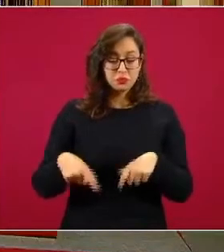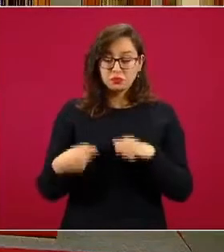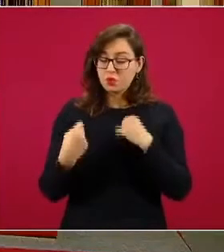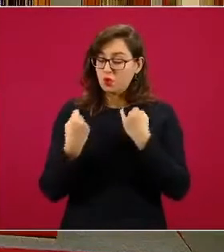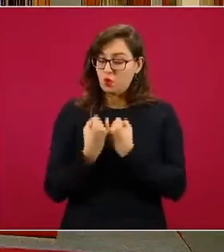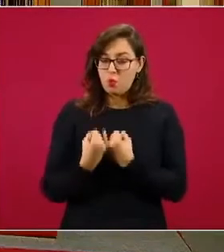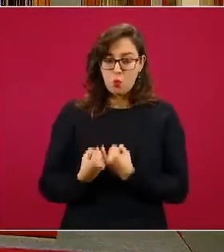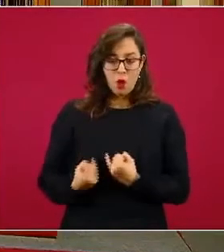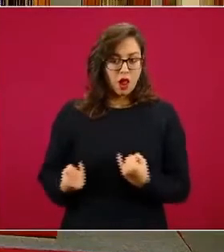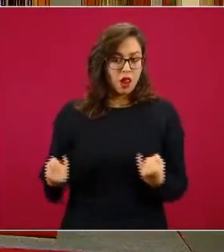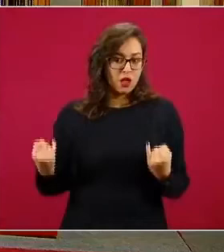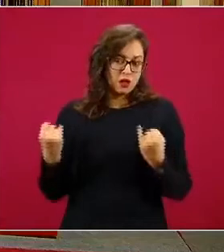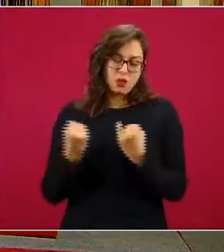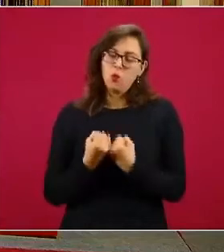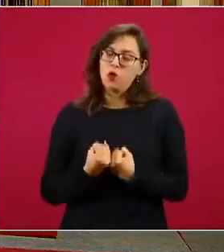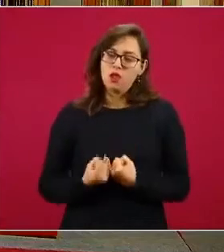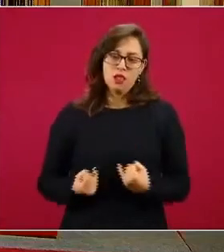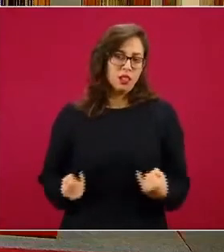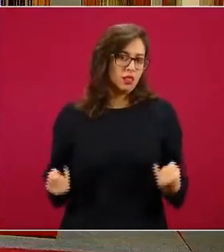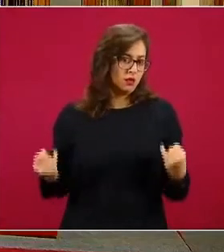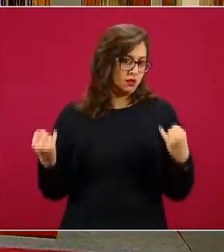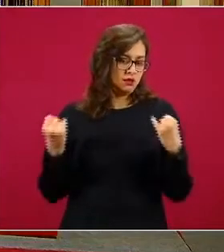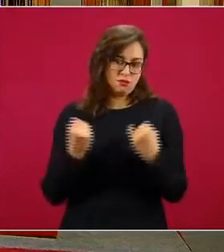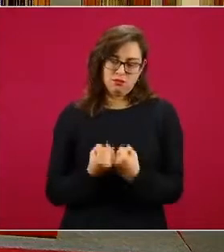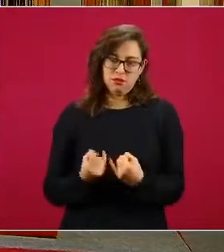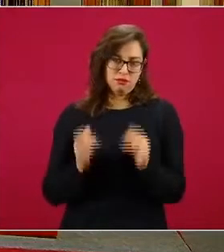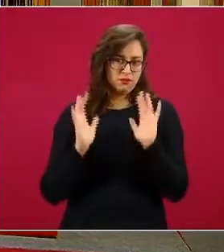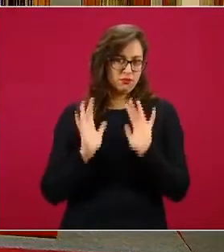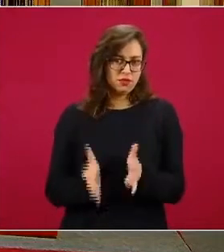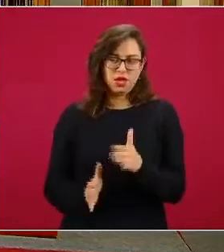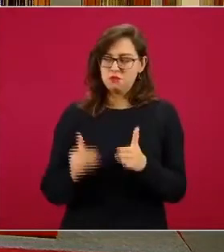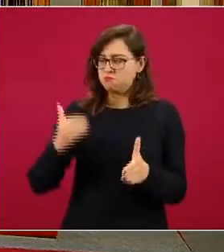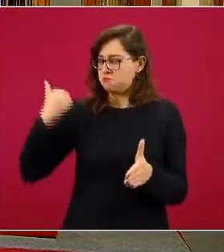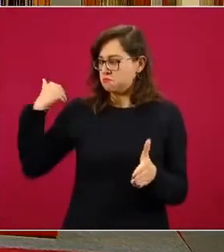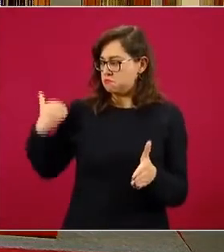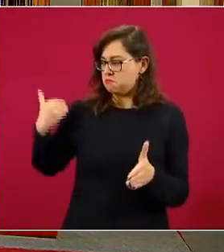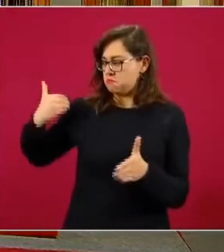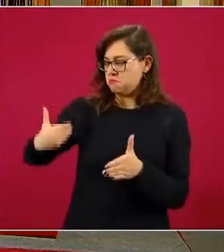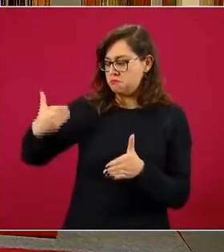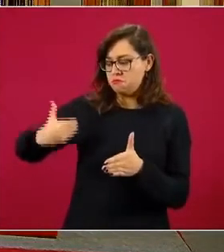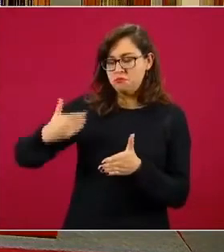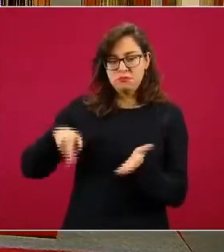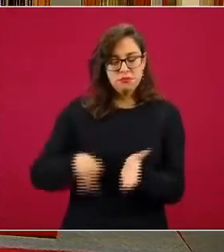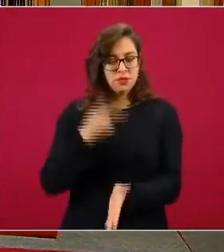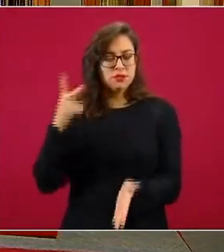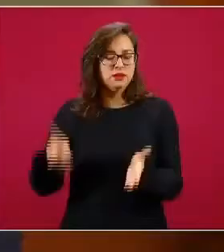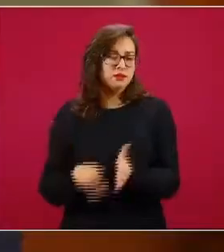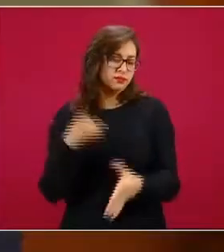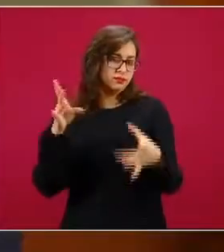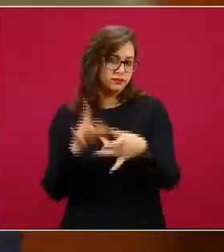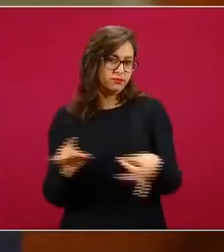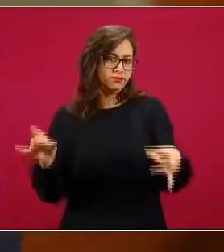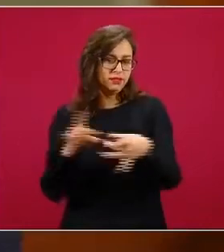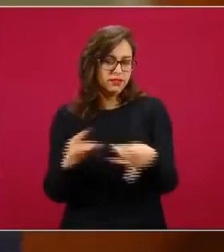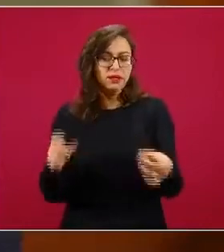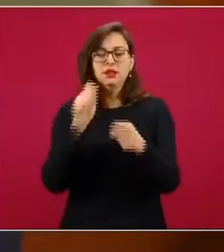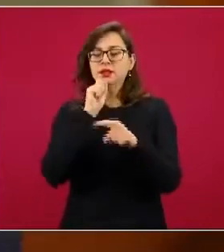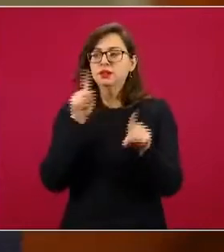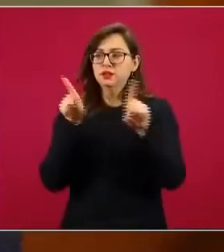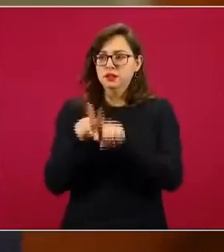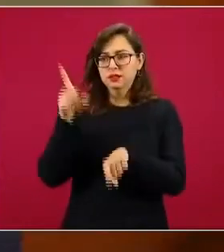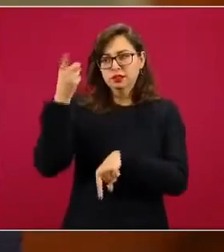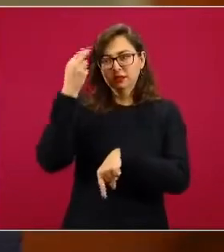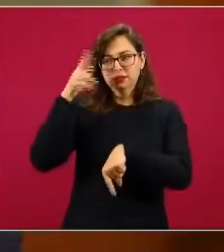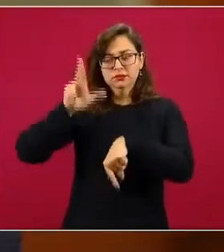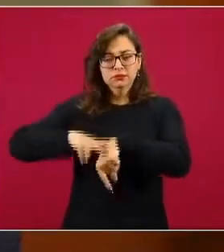los mismos criterios que ya se han hablado con la dirección ejecutiva